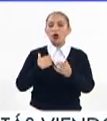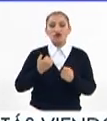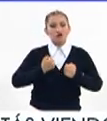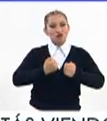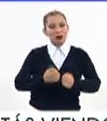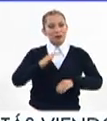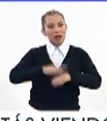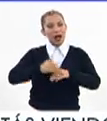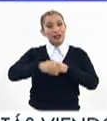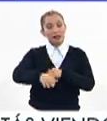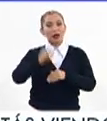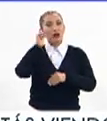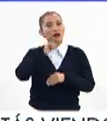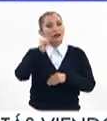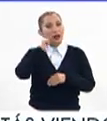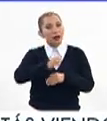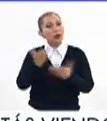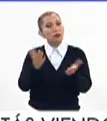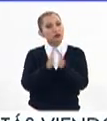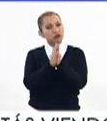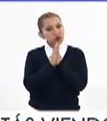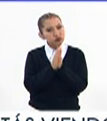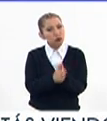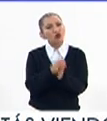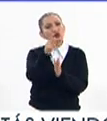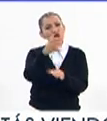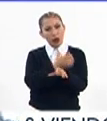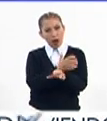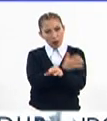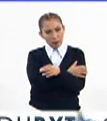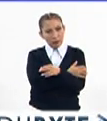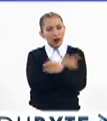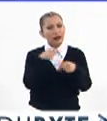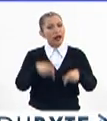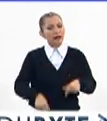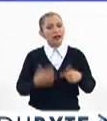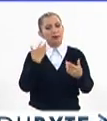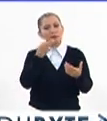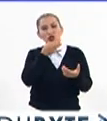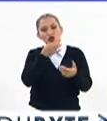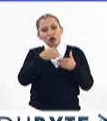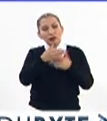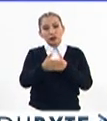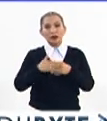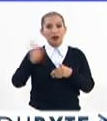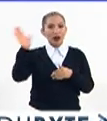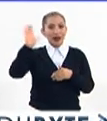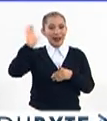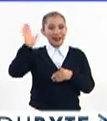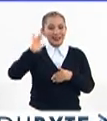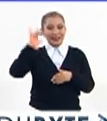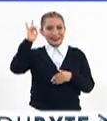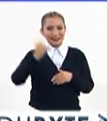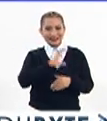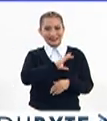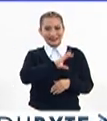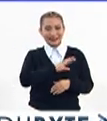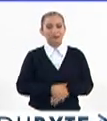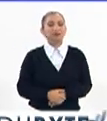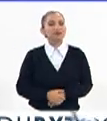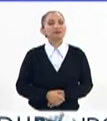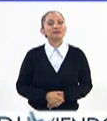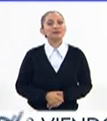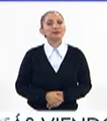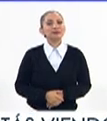en casa y que como siempre pues nos haga el favor de acompañarnos en los próximos minutos. Saludos, Gris, ¿cómo estás?